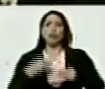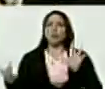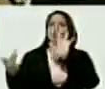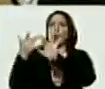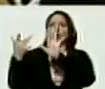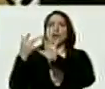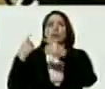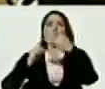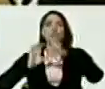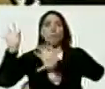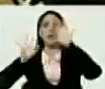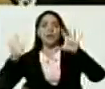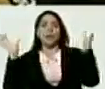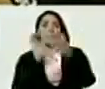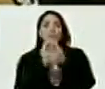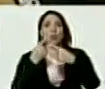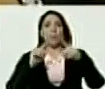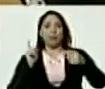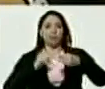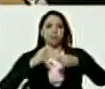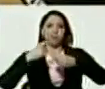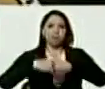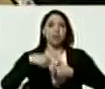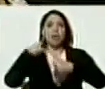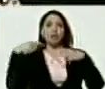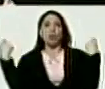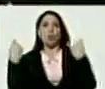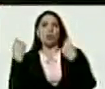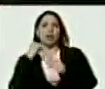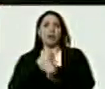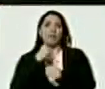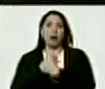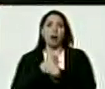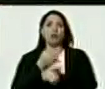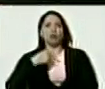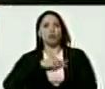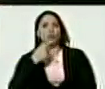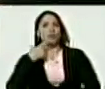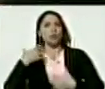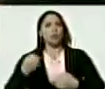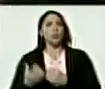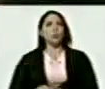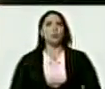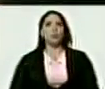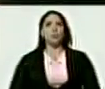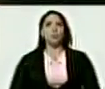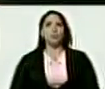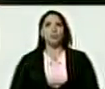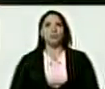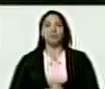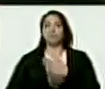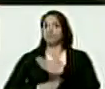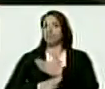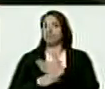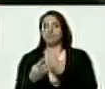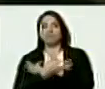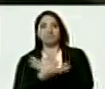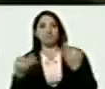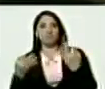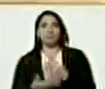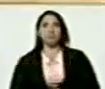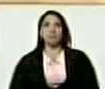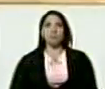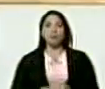los países amigos para que se incorporen pues a esta jornada que estamos seguros que será exitosa. Y